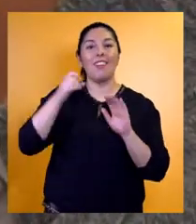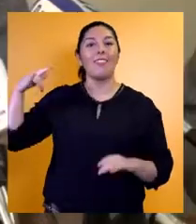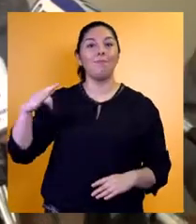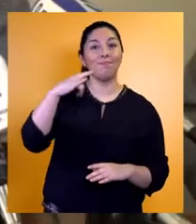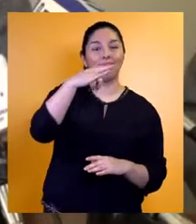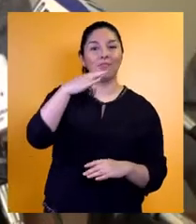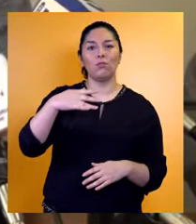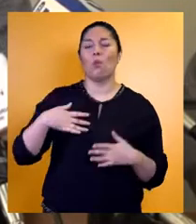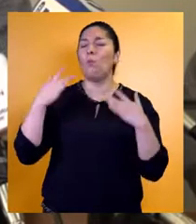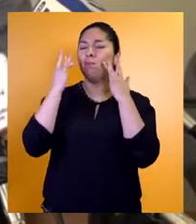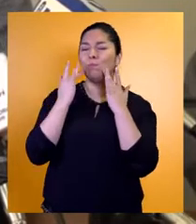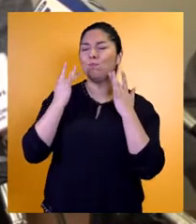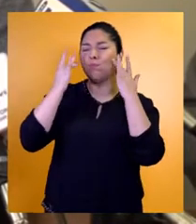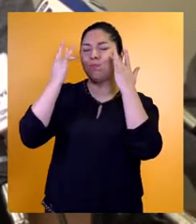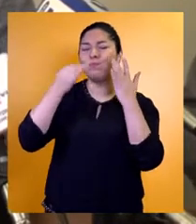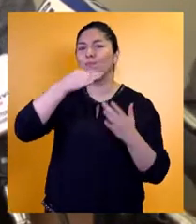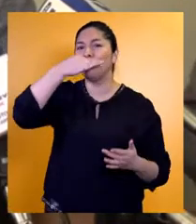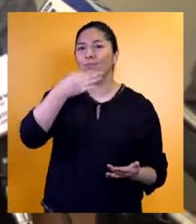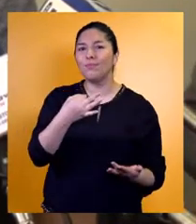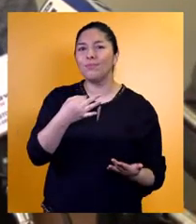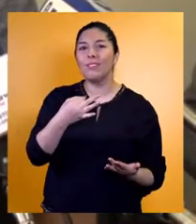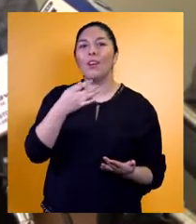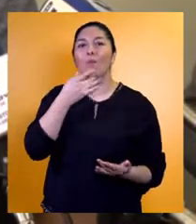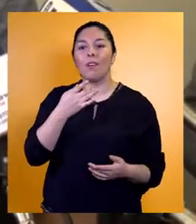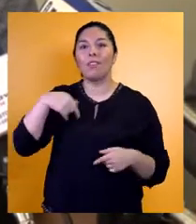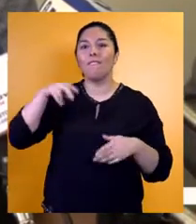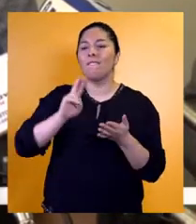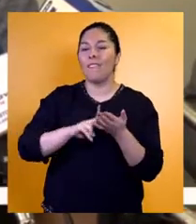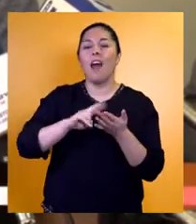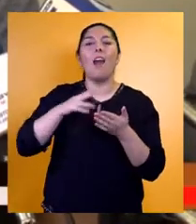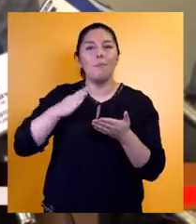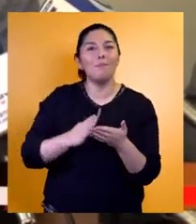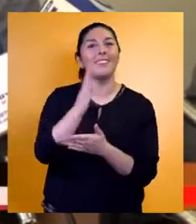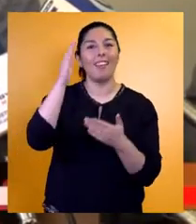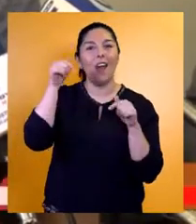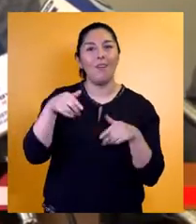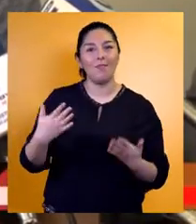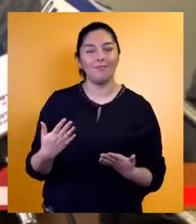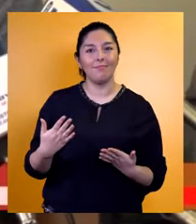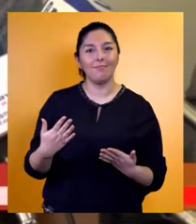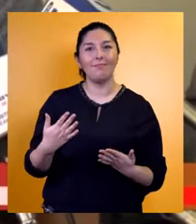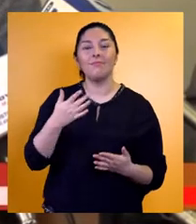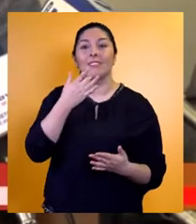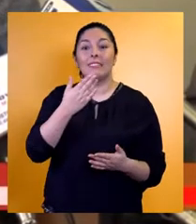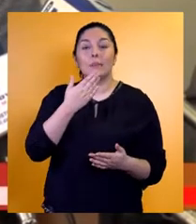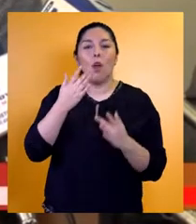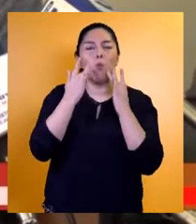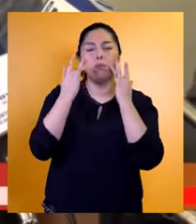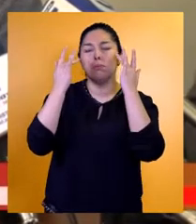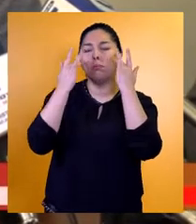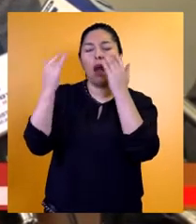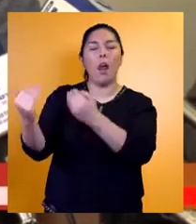proyecto. Estamos muy contentos de que esto finalmente sea una realidad y obviamente muy contentos también